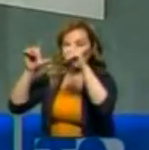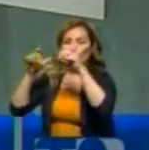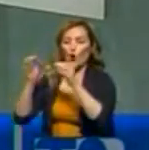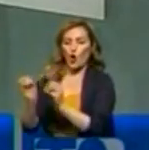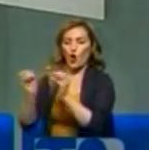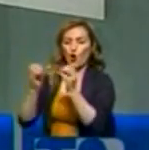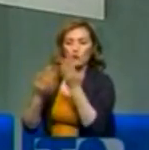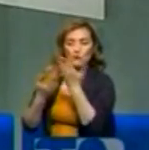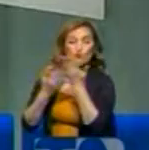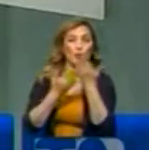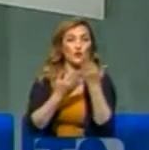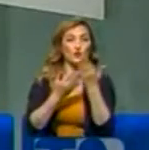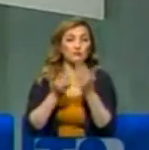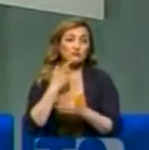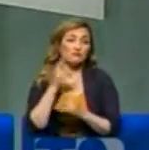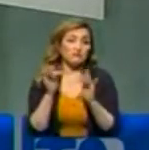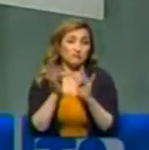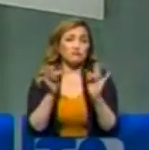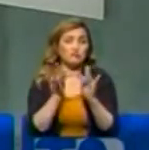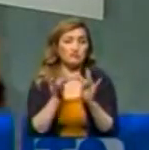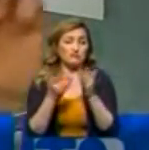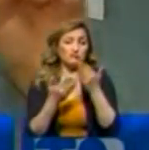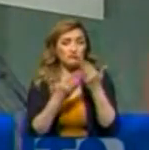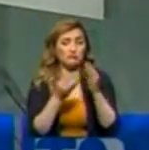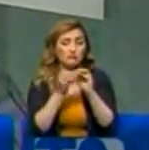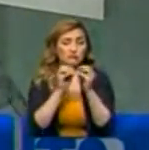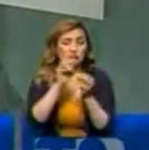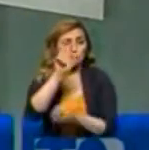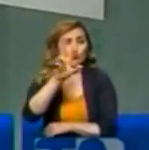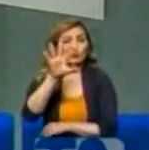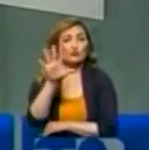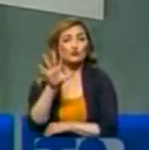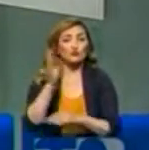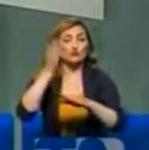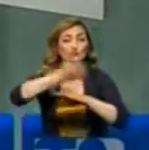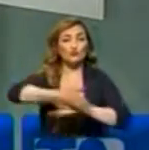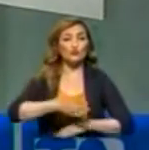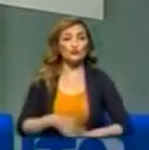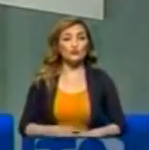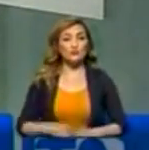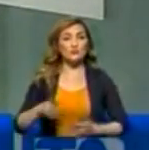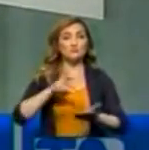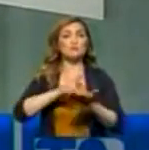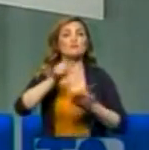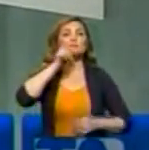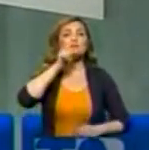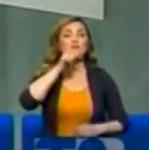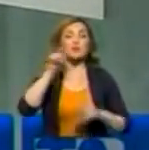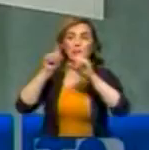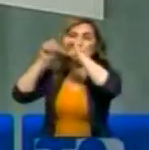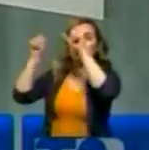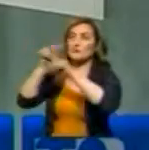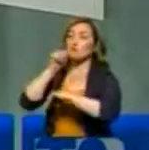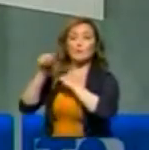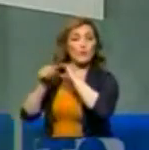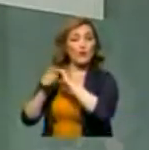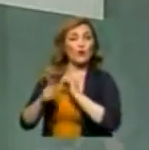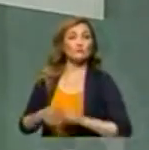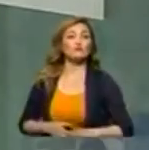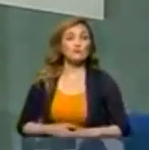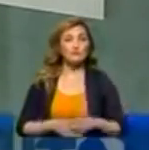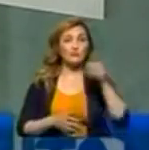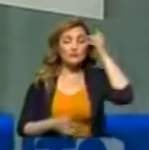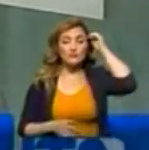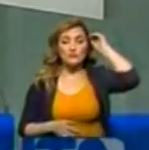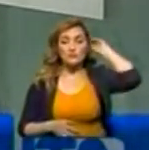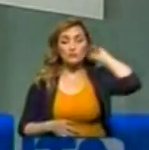han confirmado que fueron contactados para eventos de Alianza País, que posteriormente fueron pagados por empresas privadas,